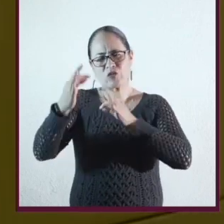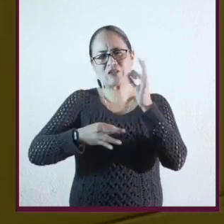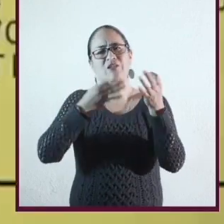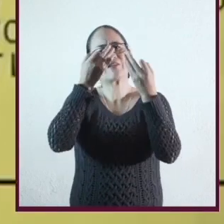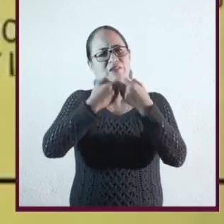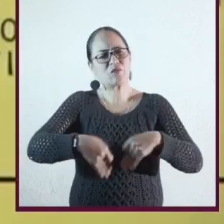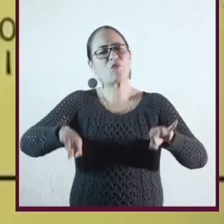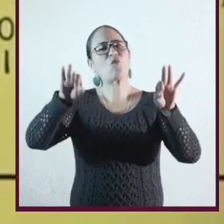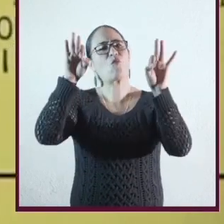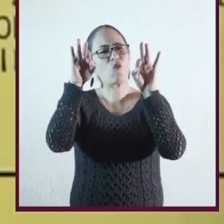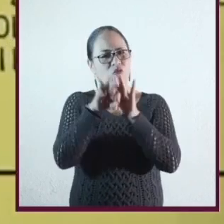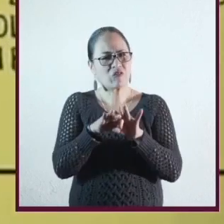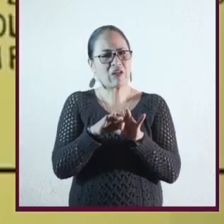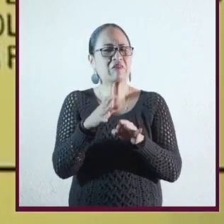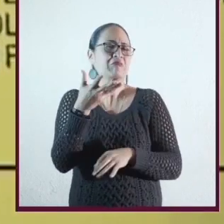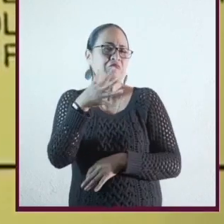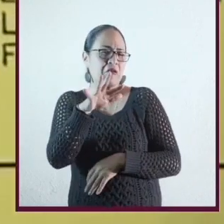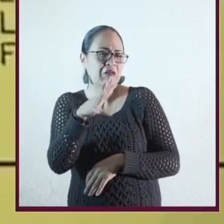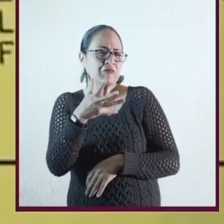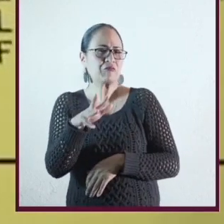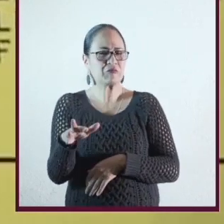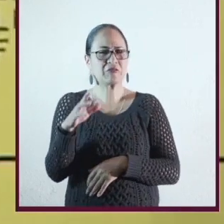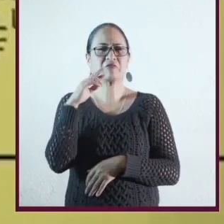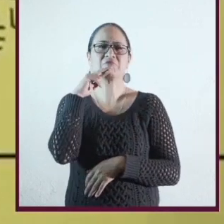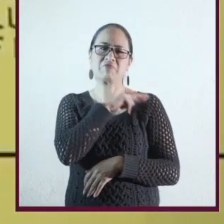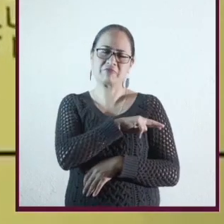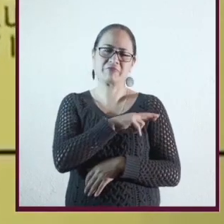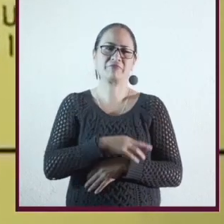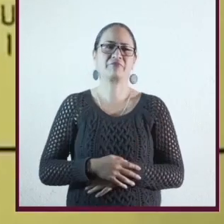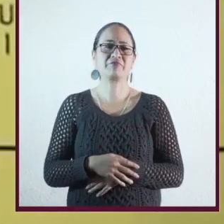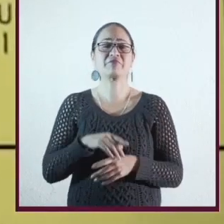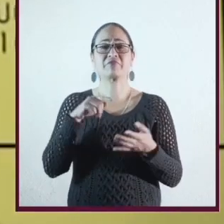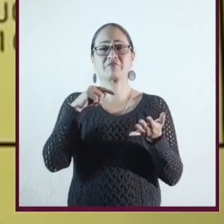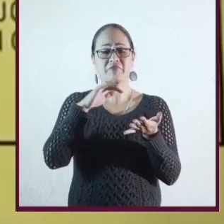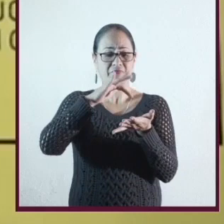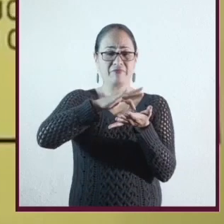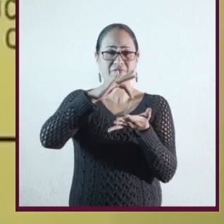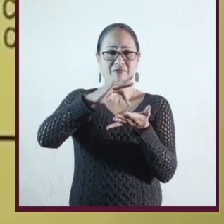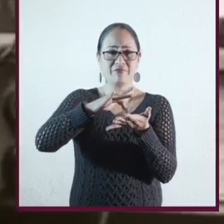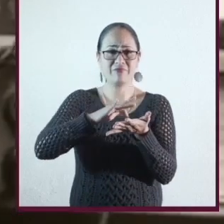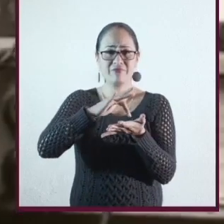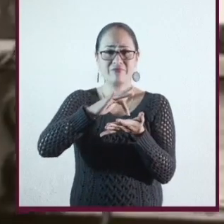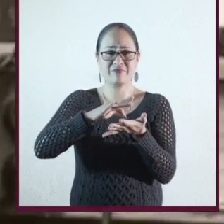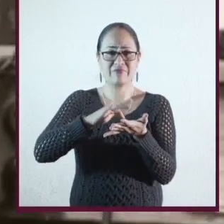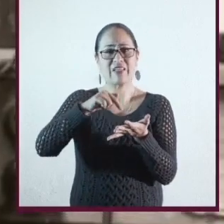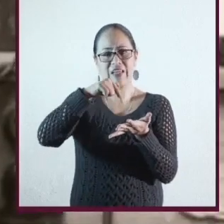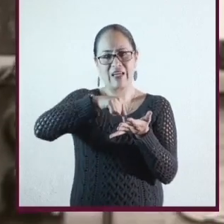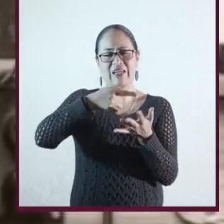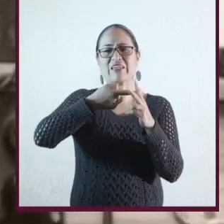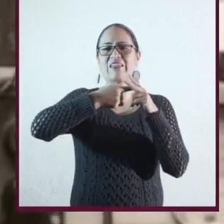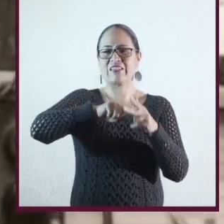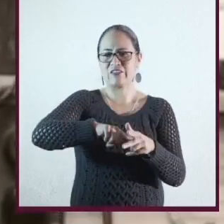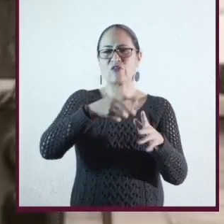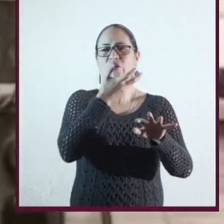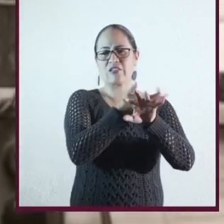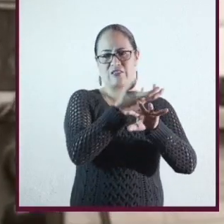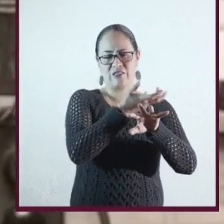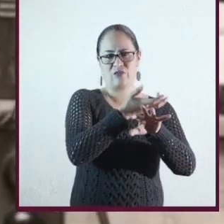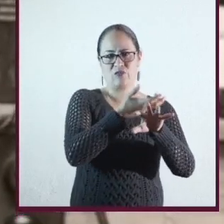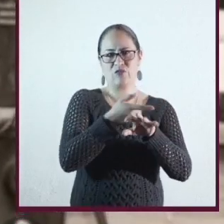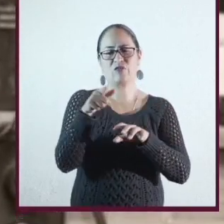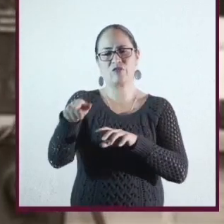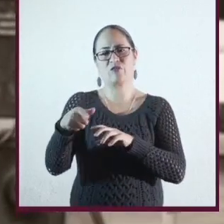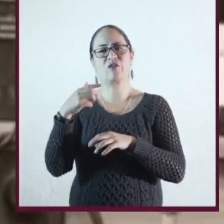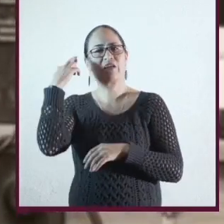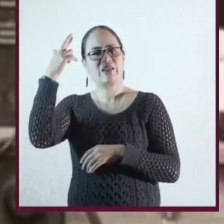de forma más o menos inmediata. El telégrafo comenzó como un fenómeno local en Estados Unidos y Reino Unido.